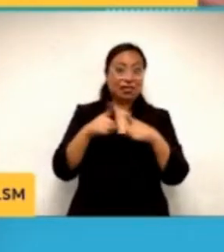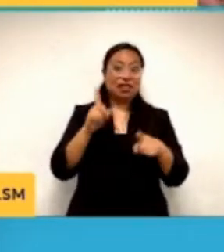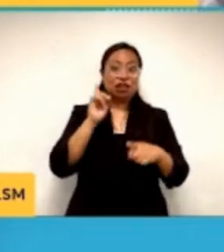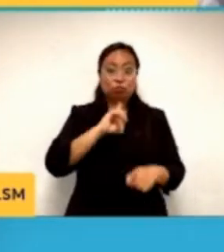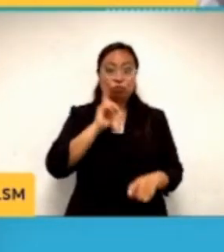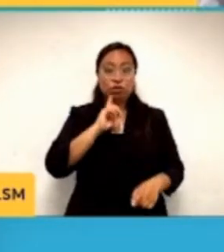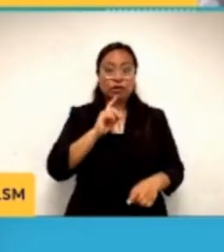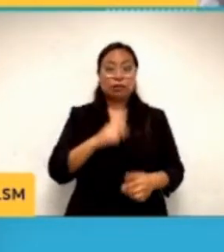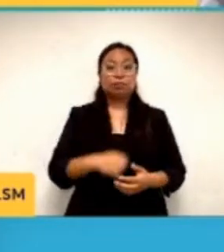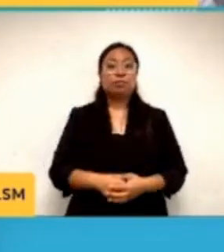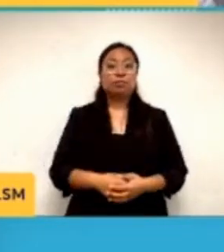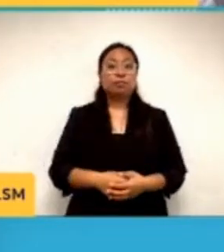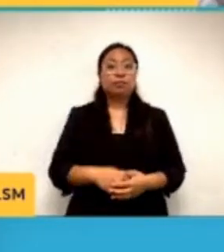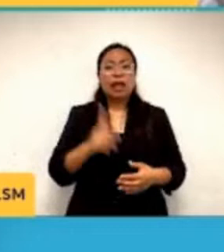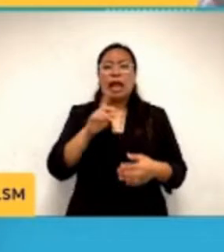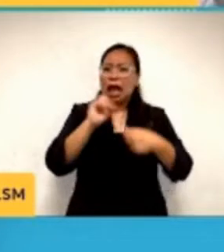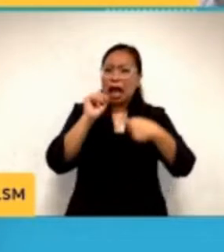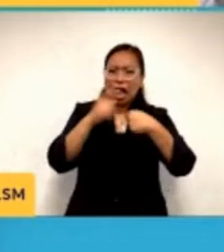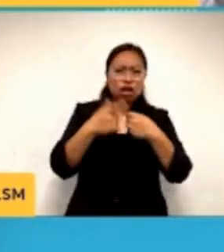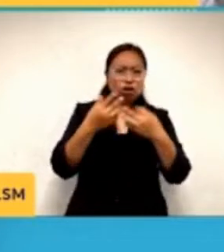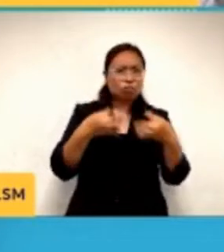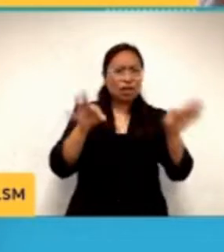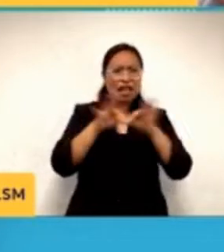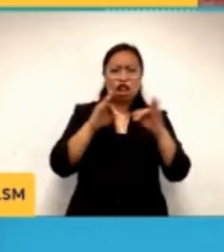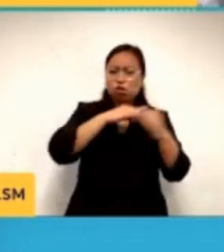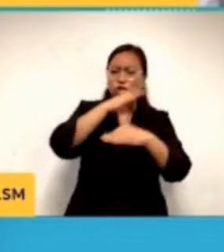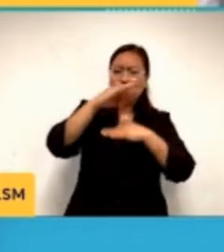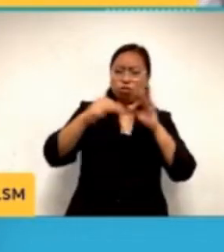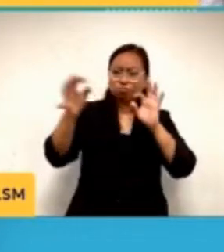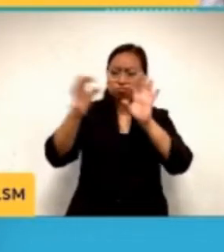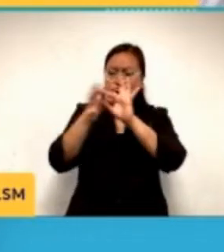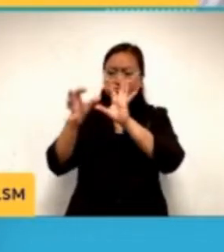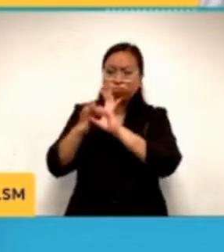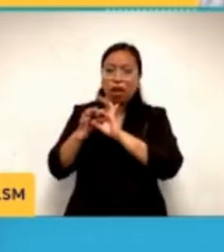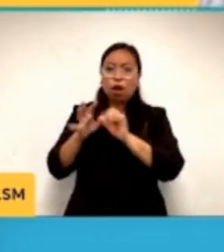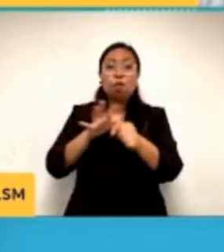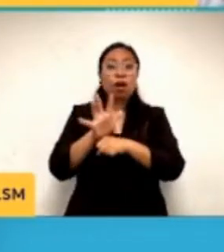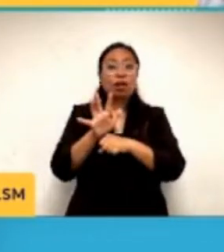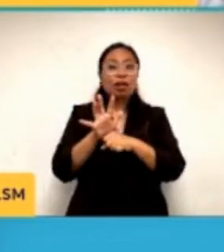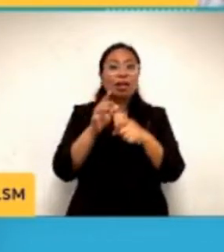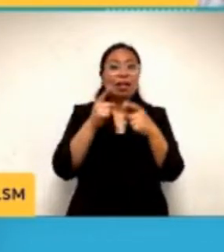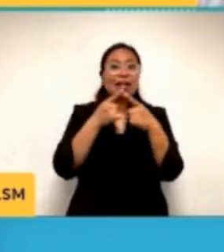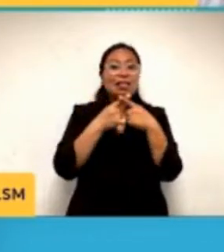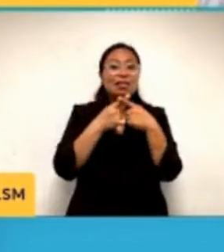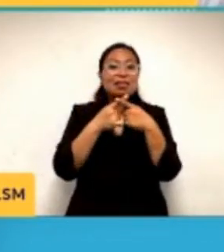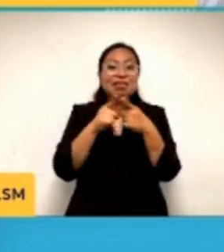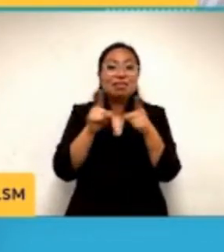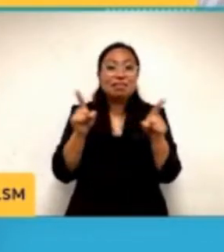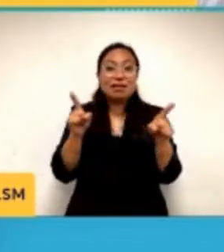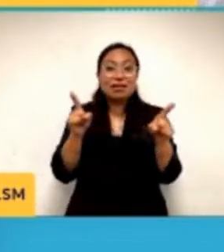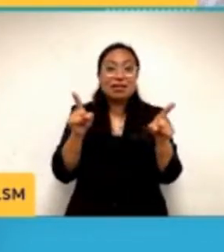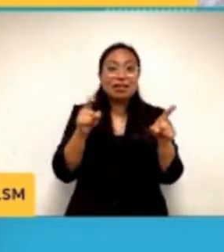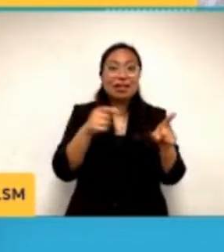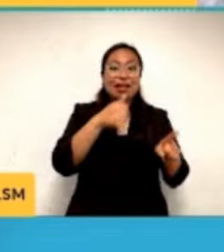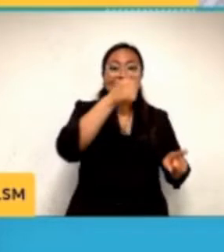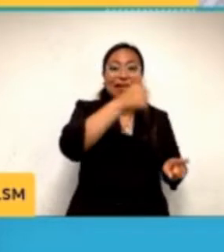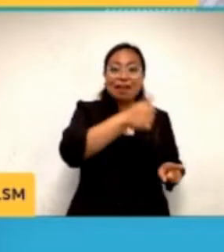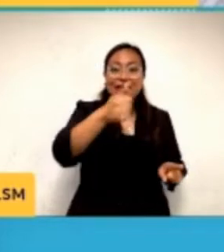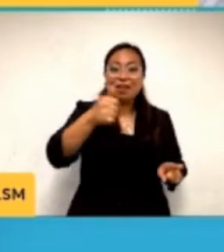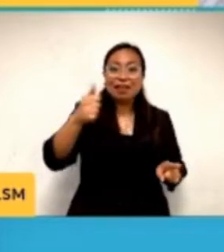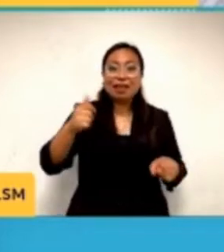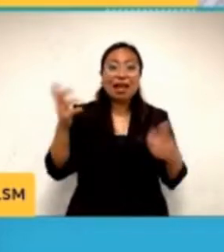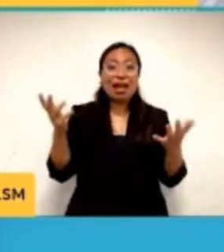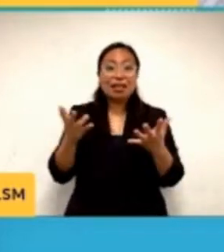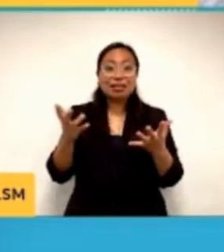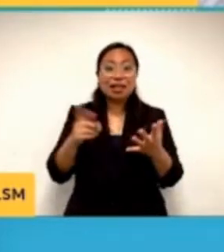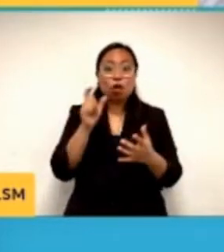que prácticamente todas coinciden es la diferencia que hace cuando en tu carrera o en